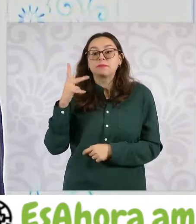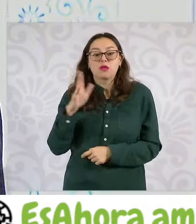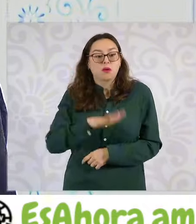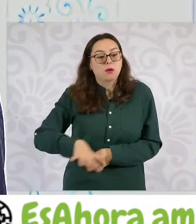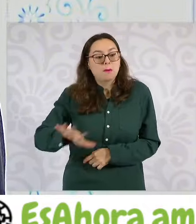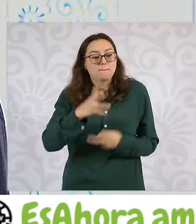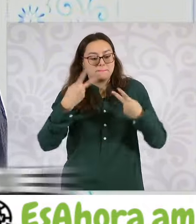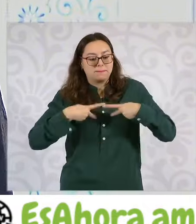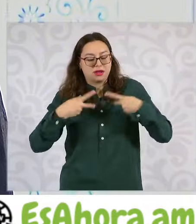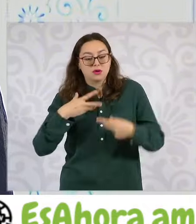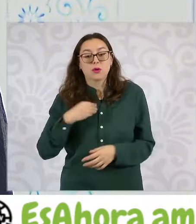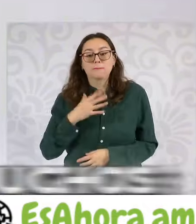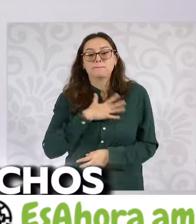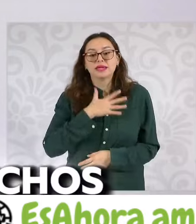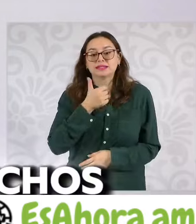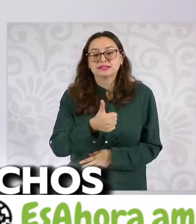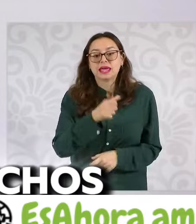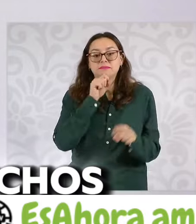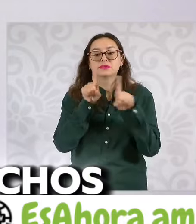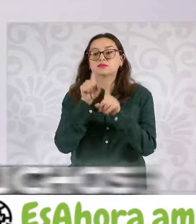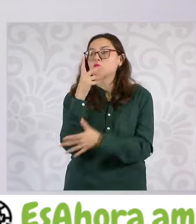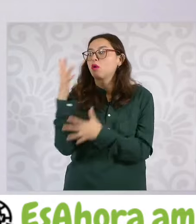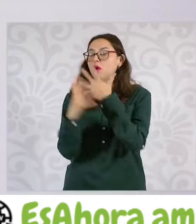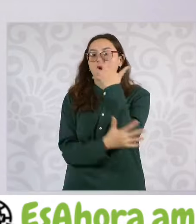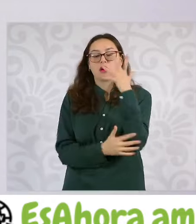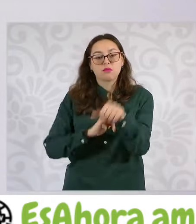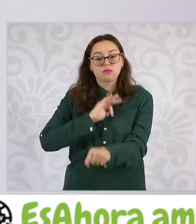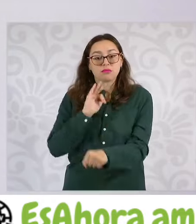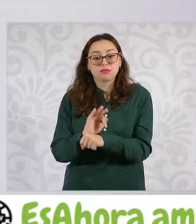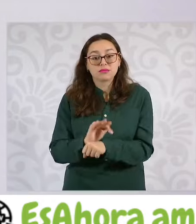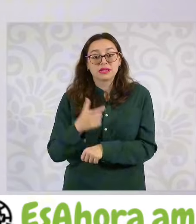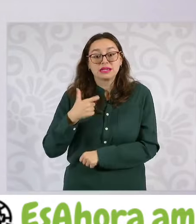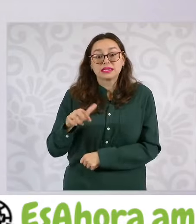Y ese es el objetivo de Quintana Roo. Quintana Roo por muchos años